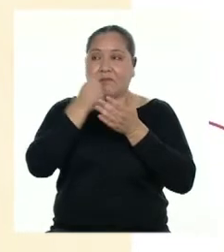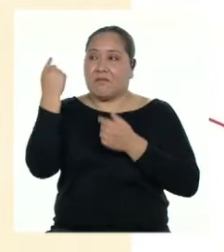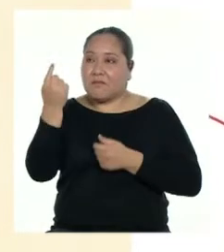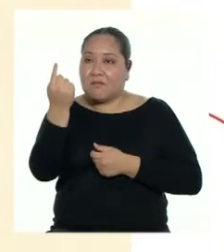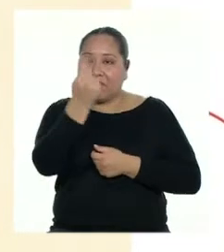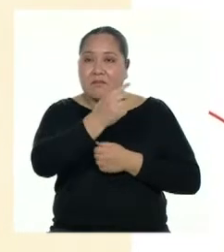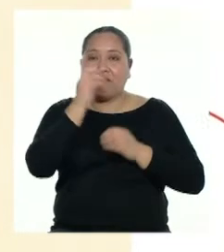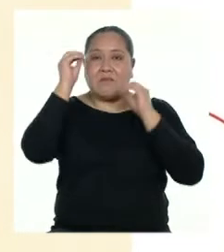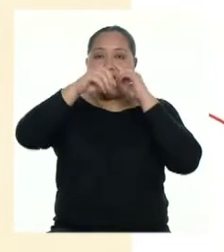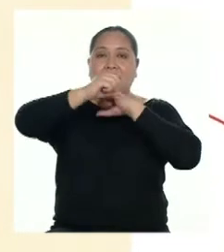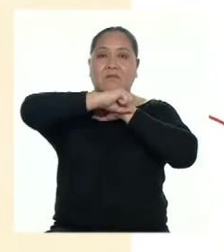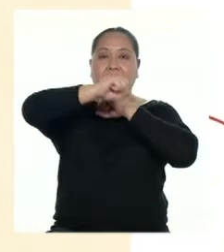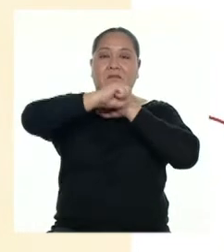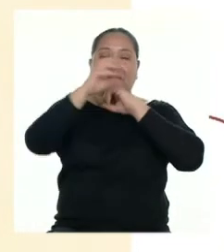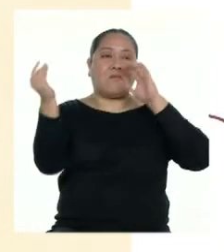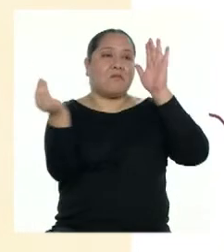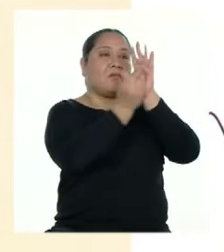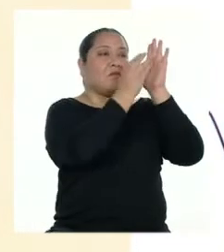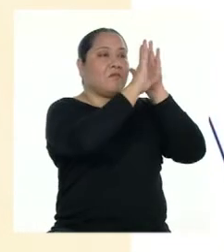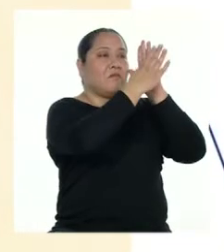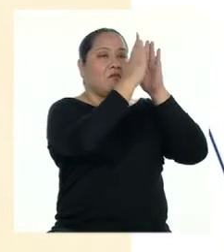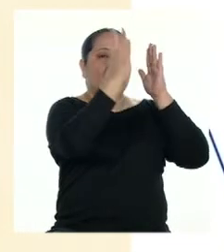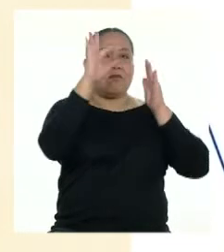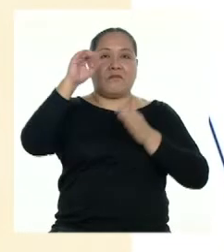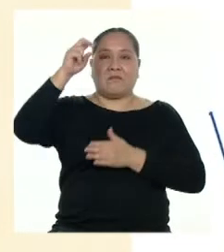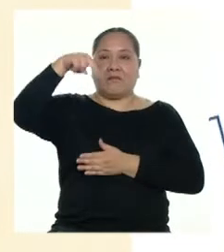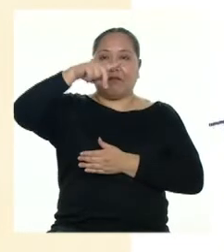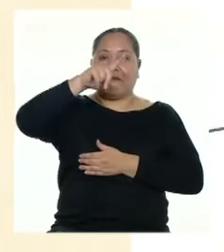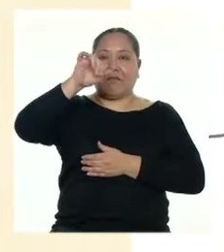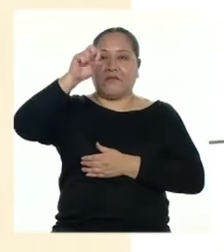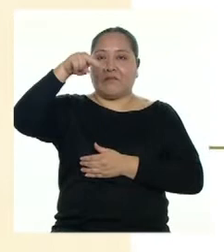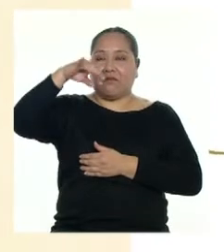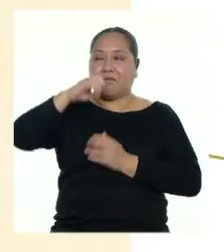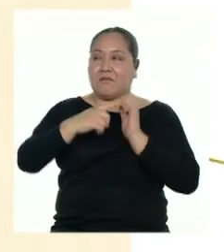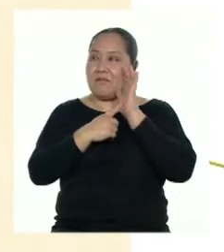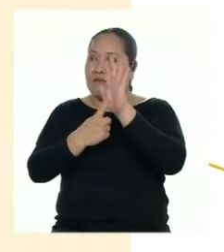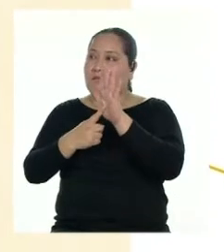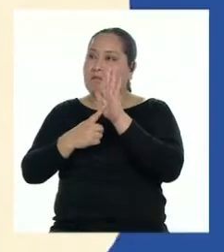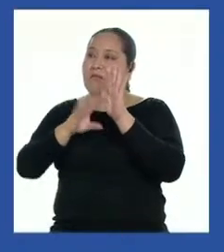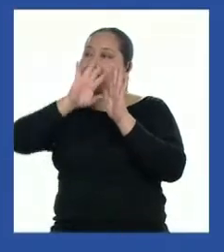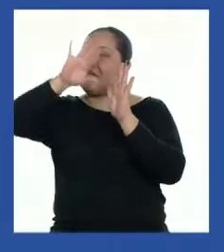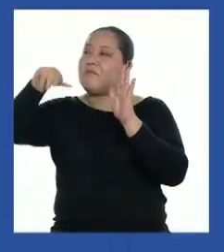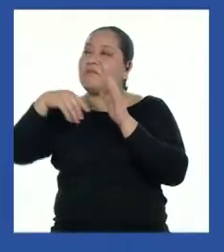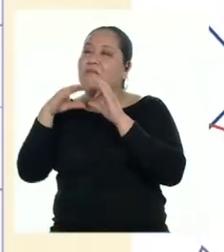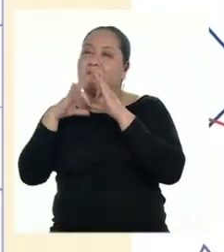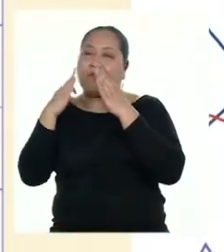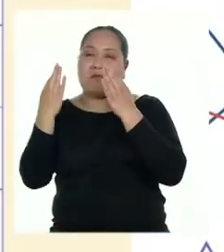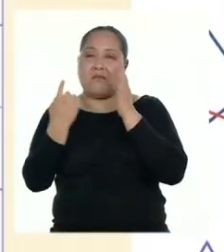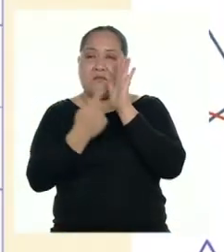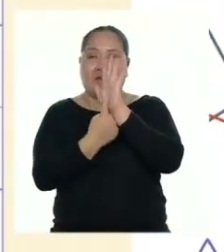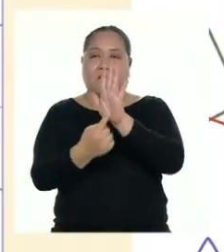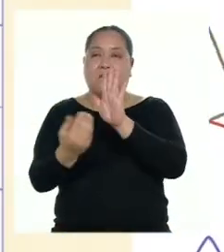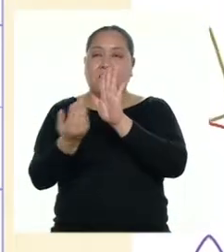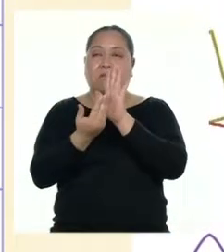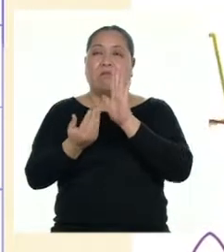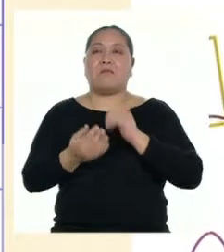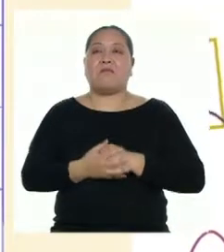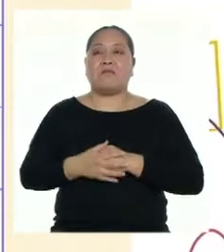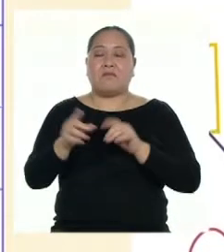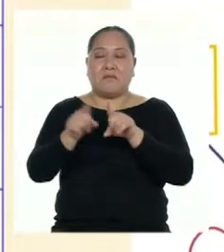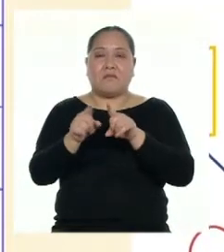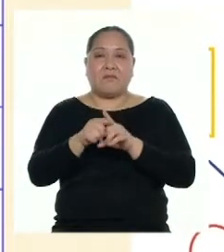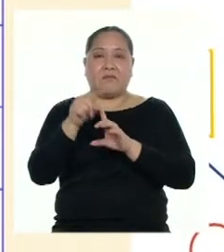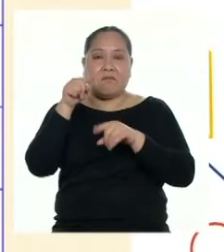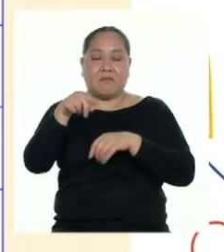ustedes publicó en su fanzine y difundió a través de una presentación oral para toda la familia. Además, pusimos